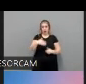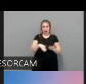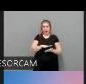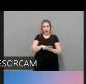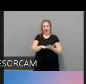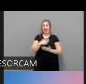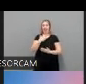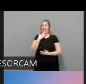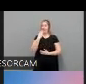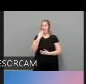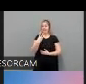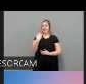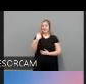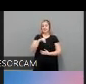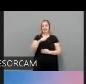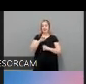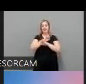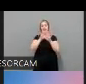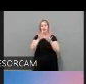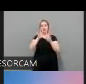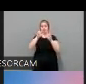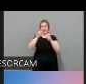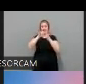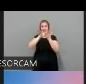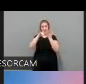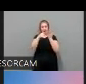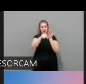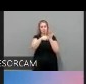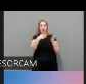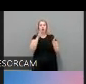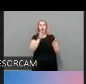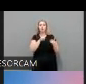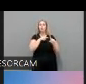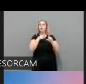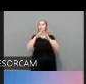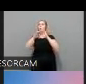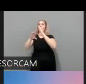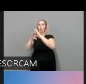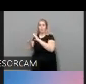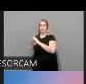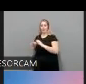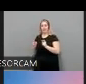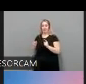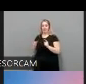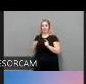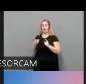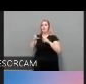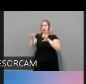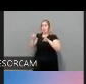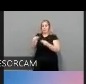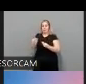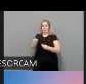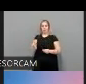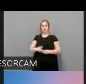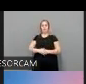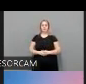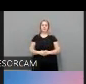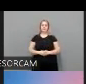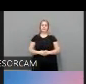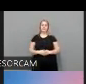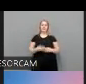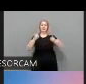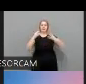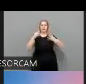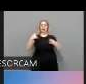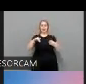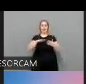los 3 años ya tenemos claro que el lenguaje nos sirve para comunicarnos. Desde luego todavía hay mucho que aprender. Y bueno, aquí ya